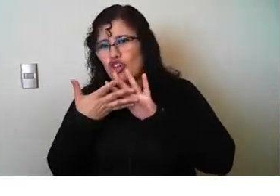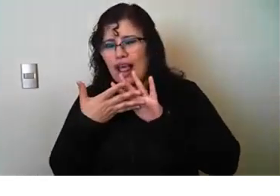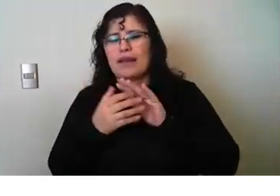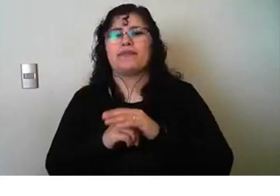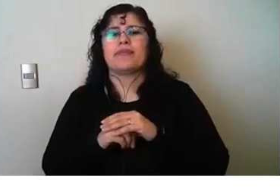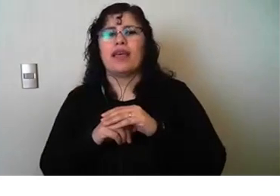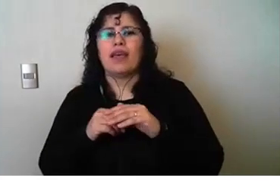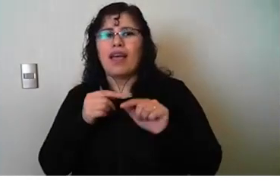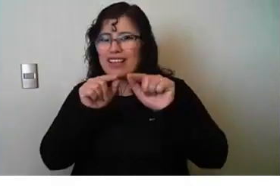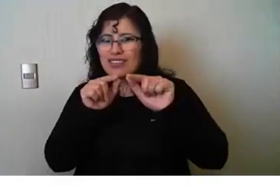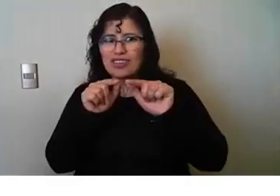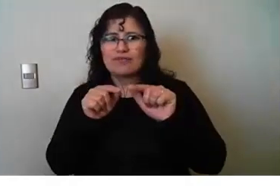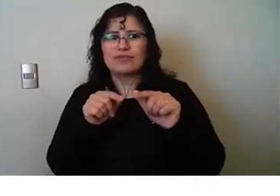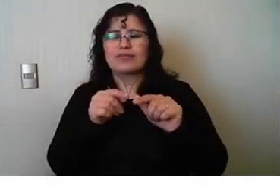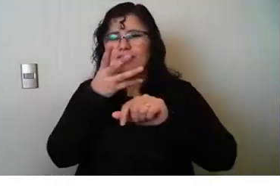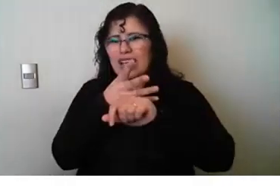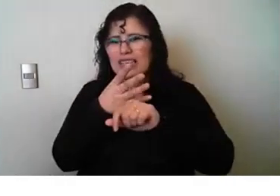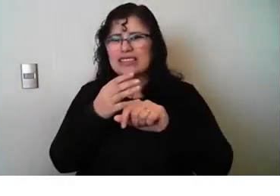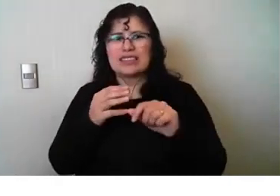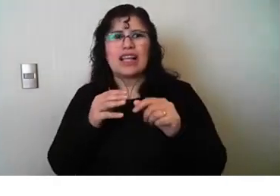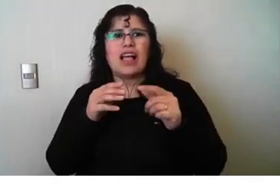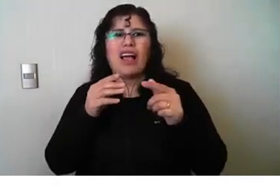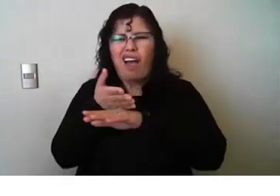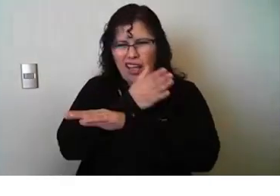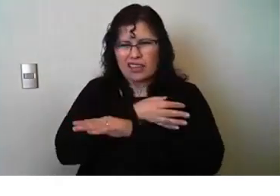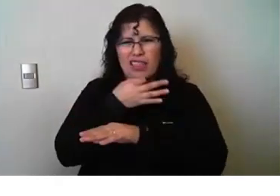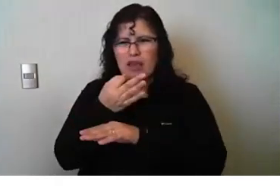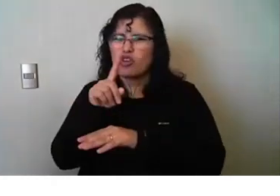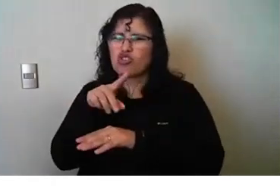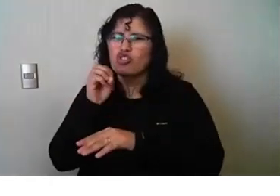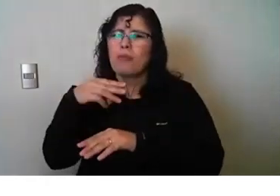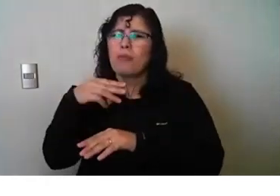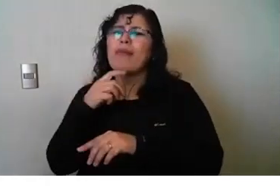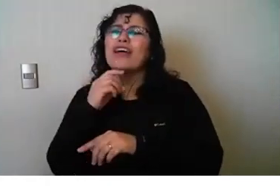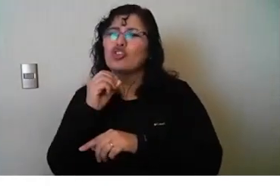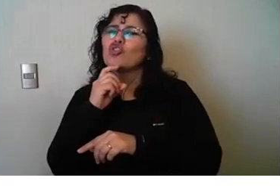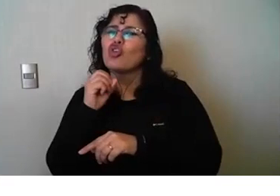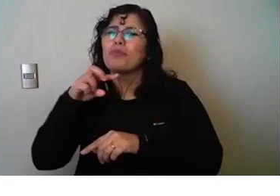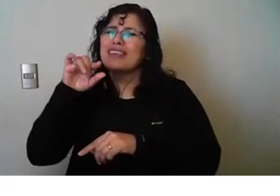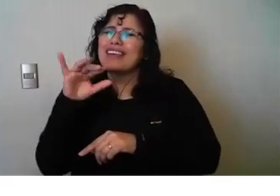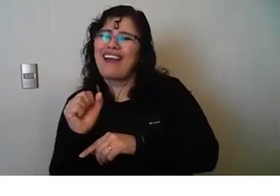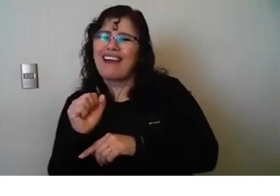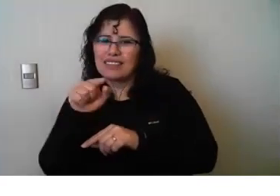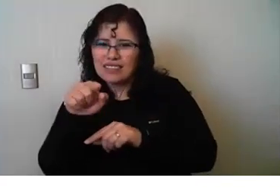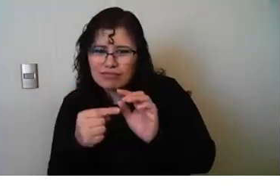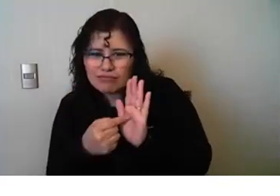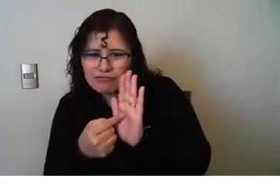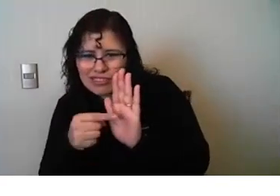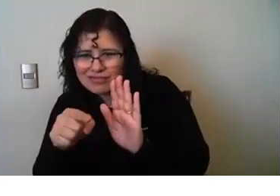organizada somatotópicamente en algún momento, y esta es la organización somatotópica, representada por